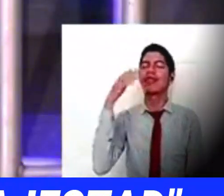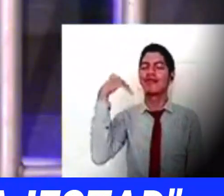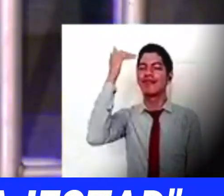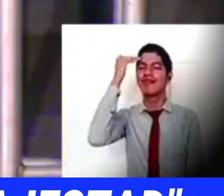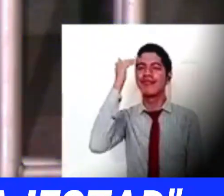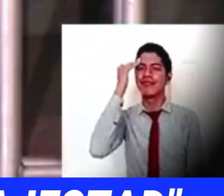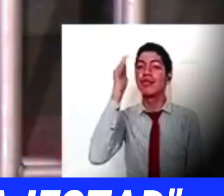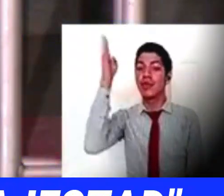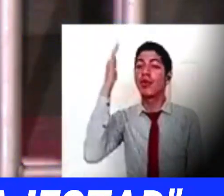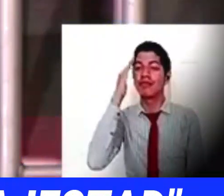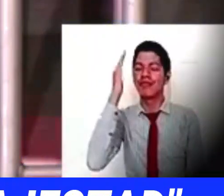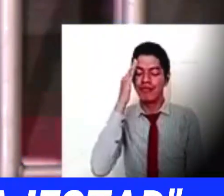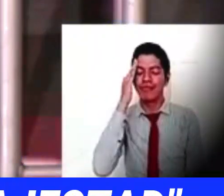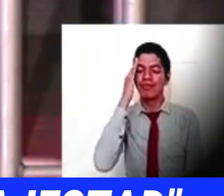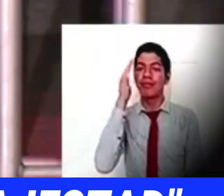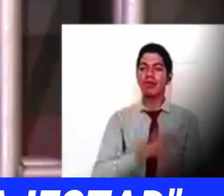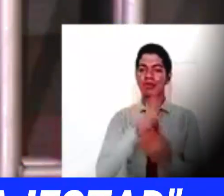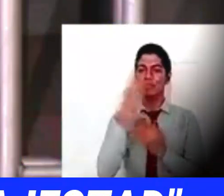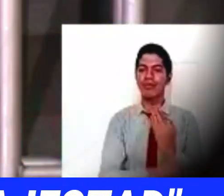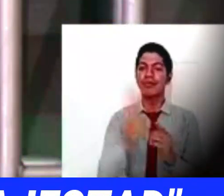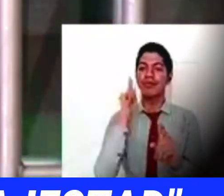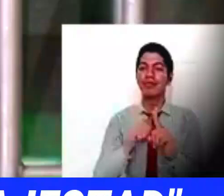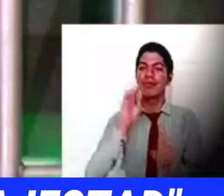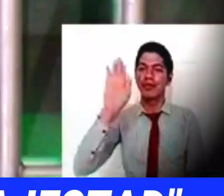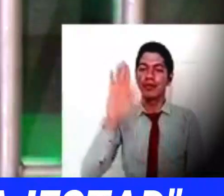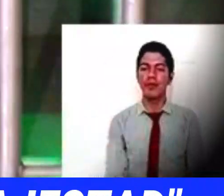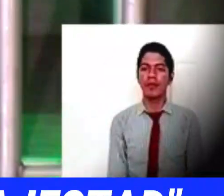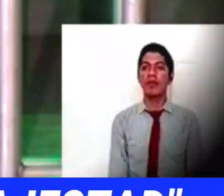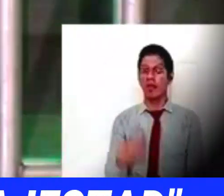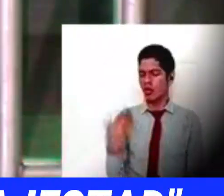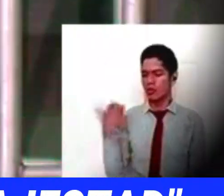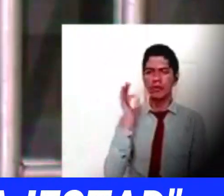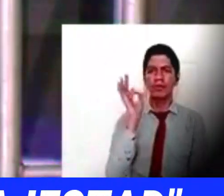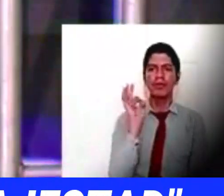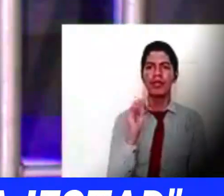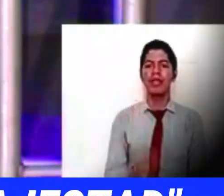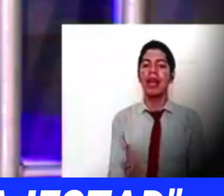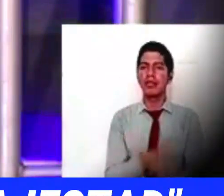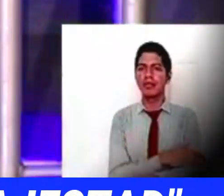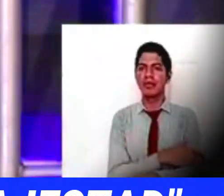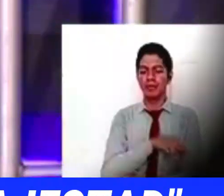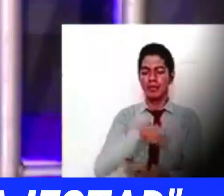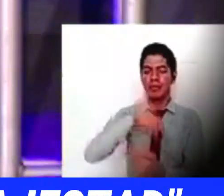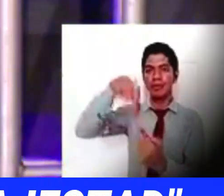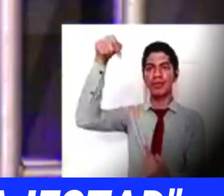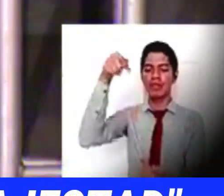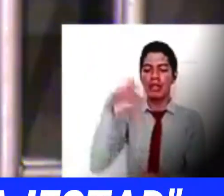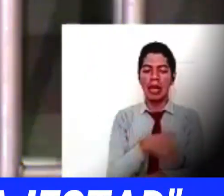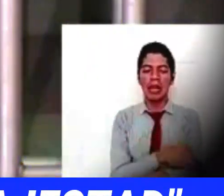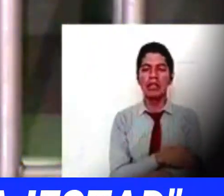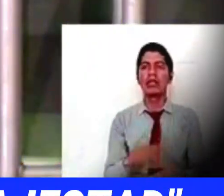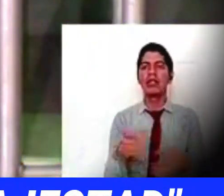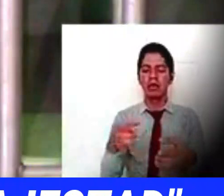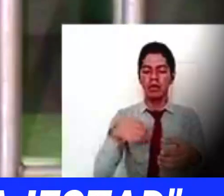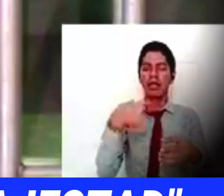antes de que Elías cayera en una cueva, Dios ya tenía preparado el agua y la torta, porque sabía que se iba a morir, y Dios le